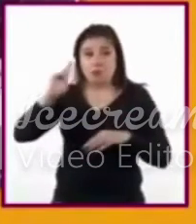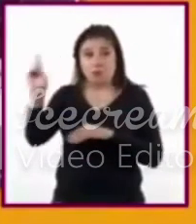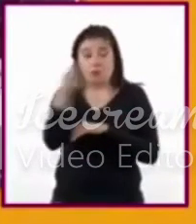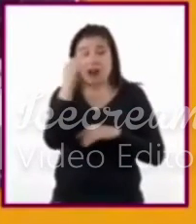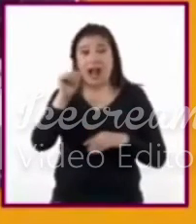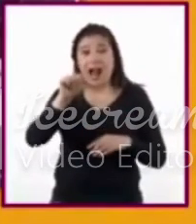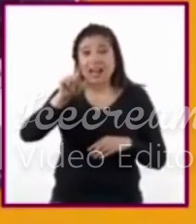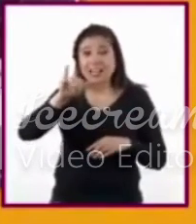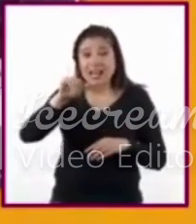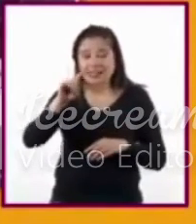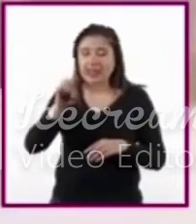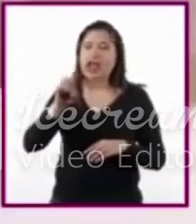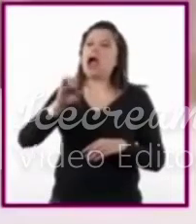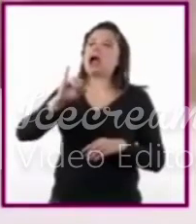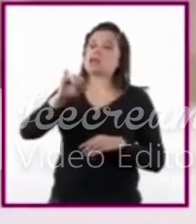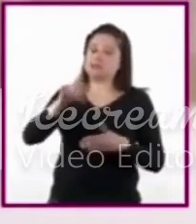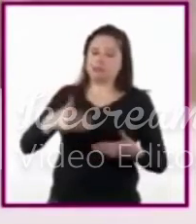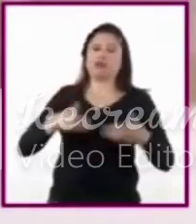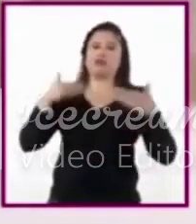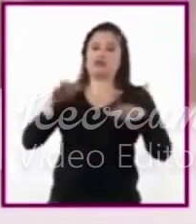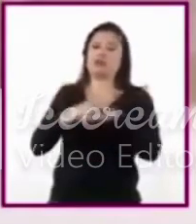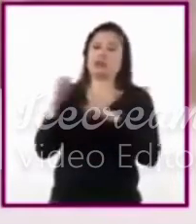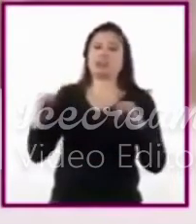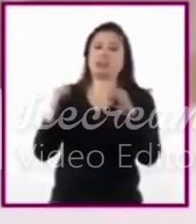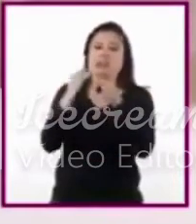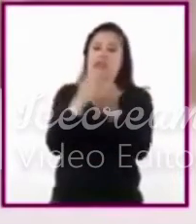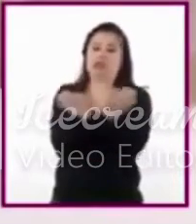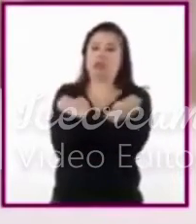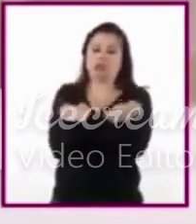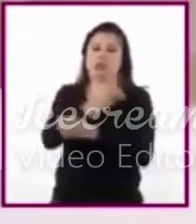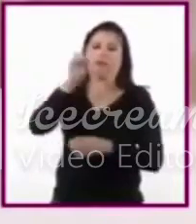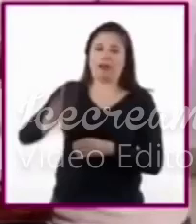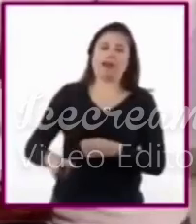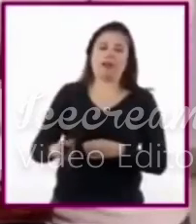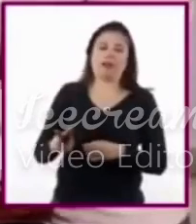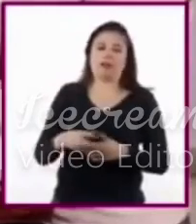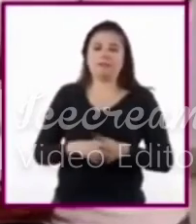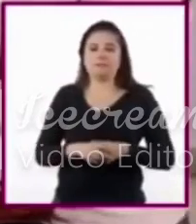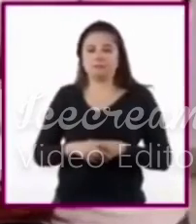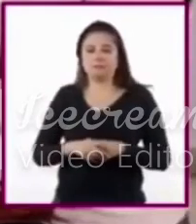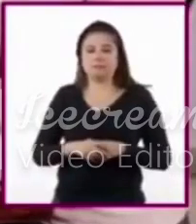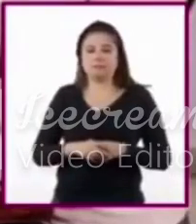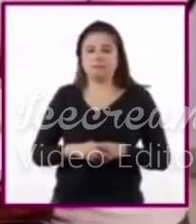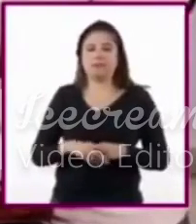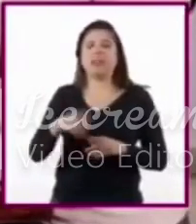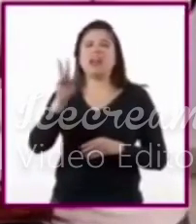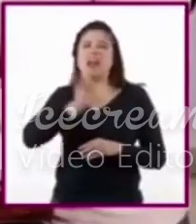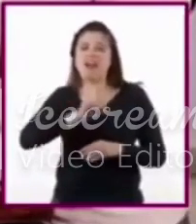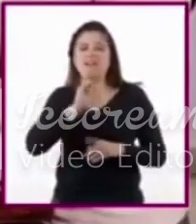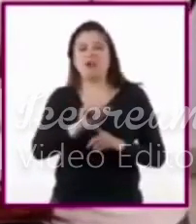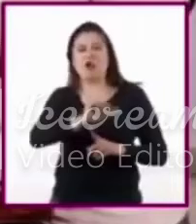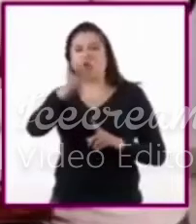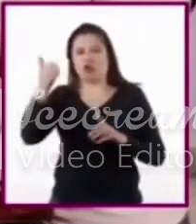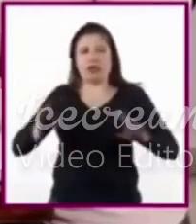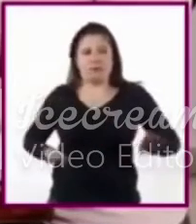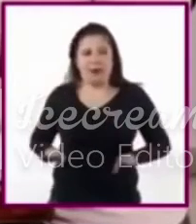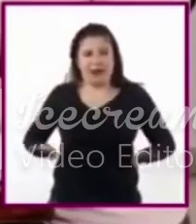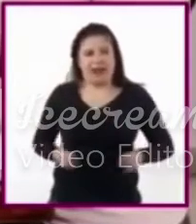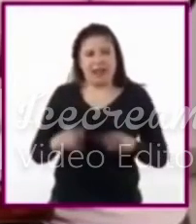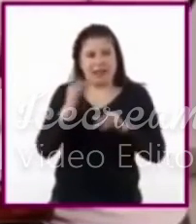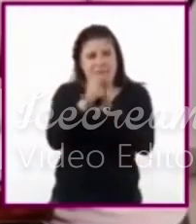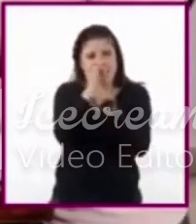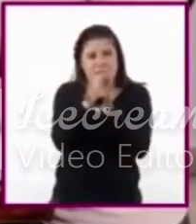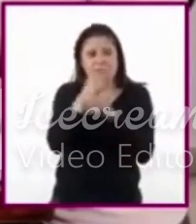de Alicante también es fiable porque es una institución educativa y reconocida. Veamos otras maneras de verificar que la información